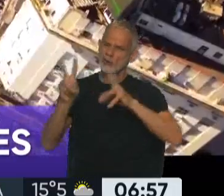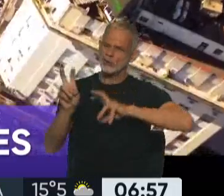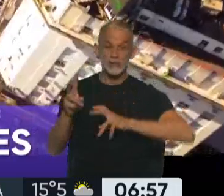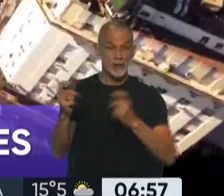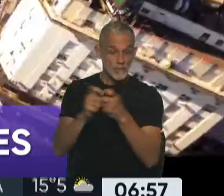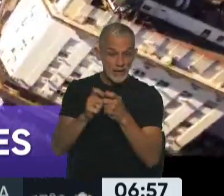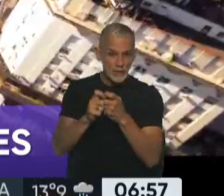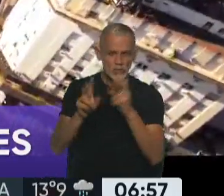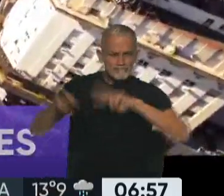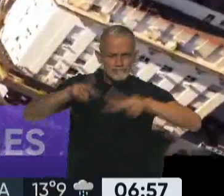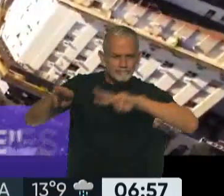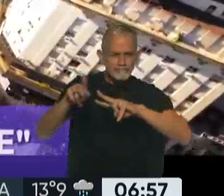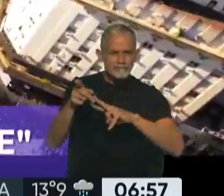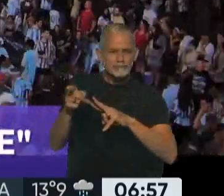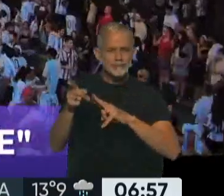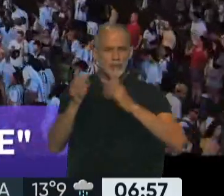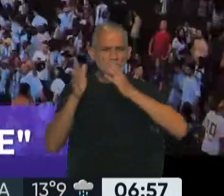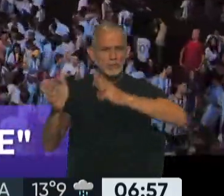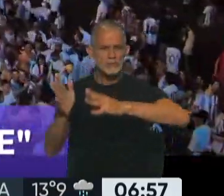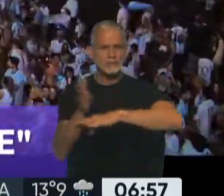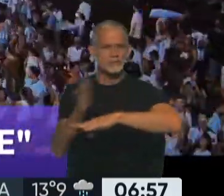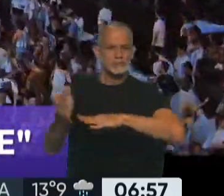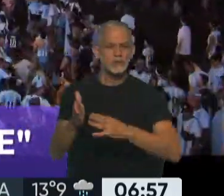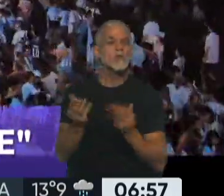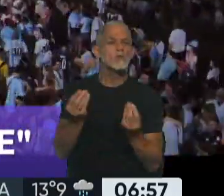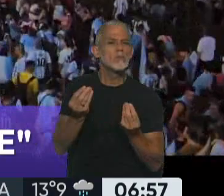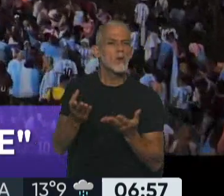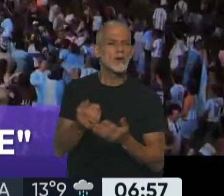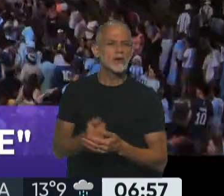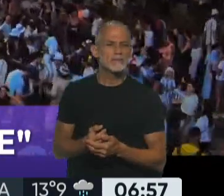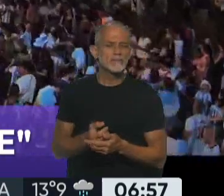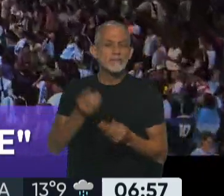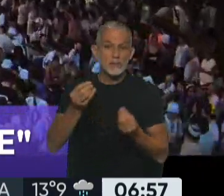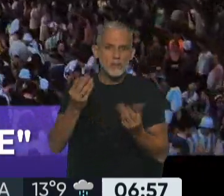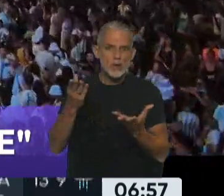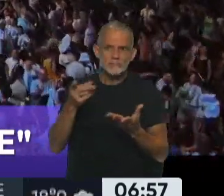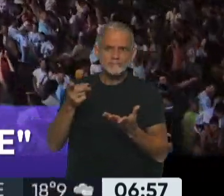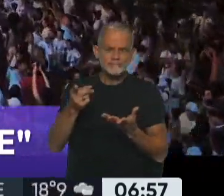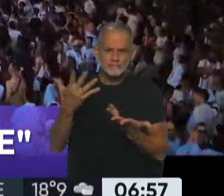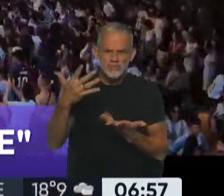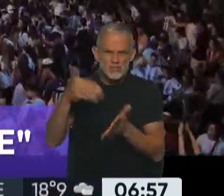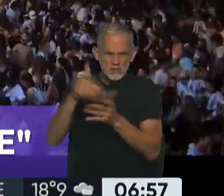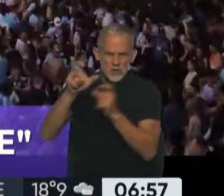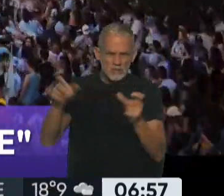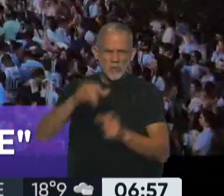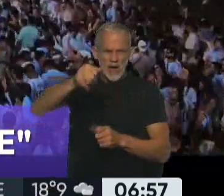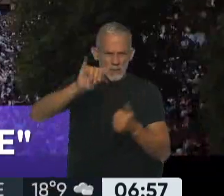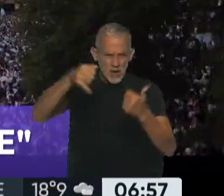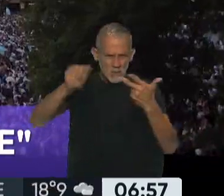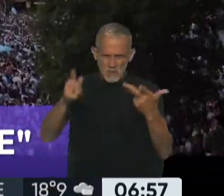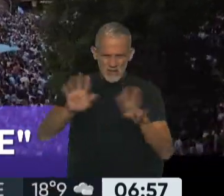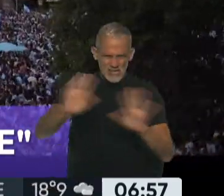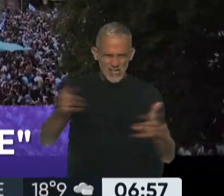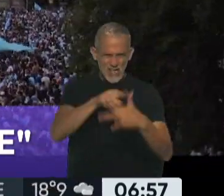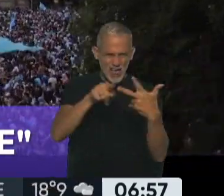película busca, dentro de la parte que tiene que ver con mi guión, un porqué. ¿Por qué? Si no es por fútbol. Ya fuimos campeones 3 veces. Las